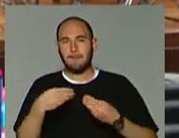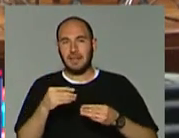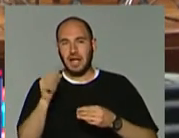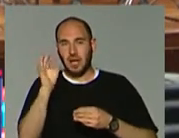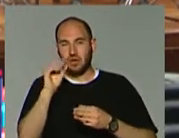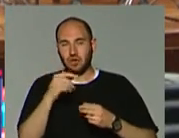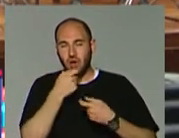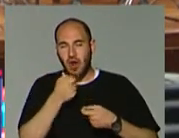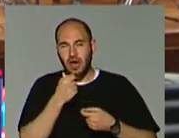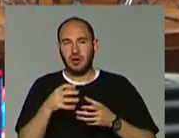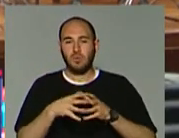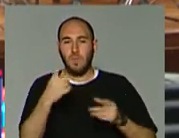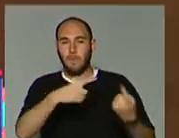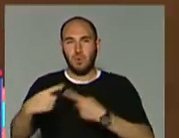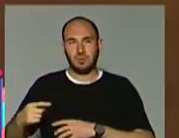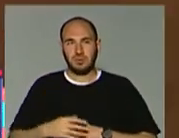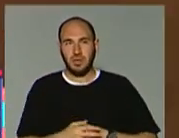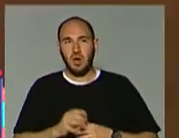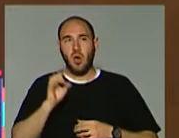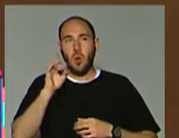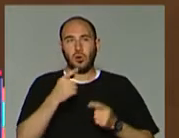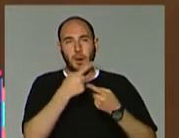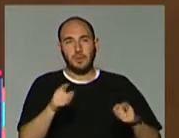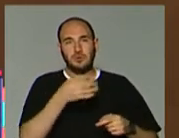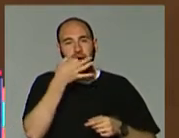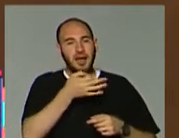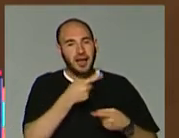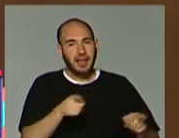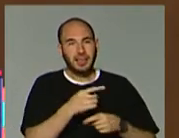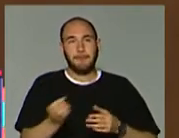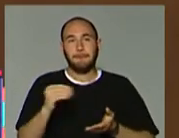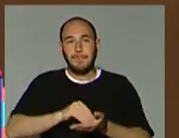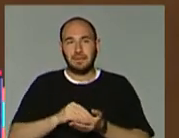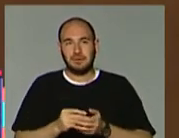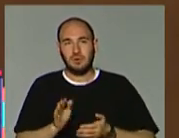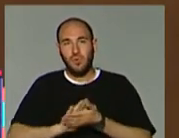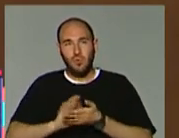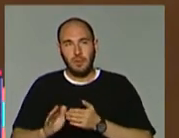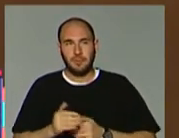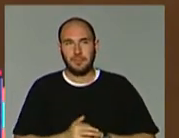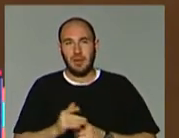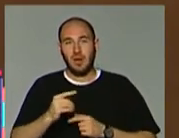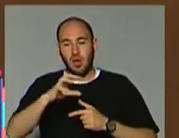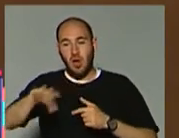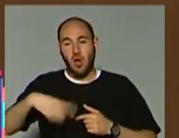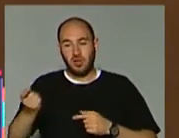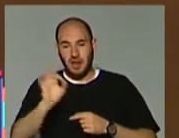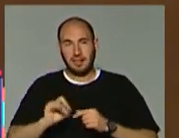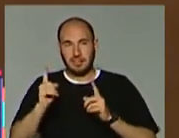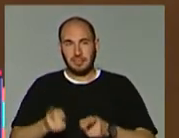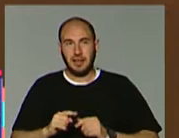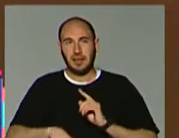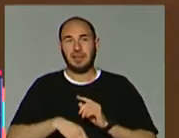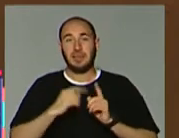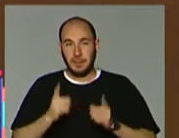es una fusión interdisciplinaria. No solamente nos quedamos con la música coral, sino que también incursionamos en algunas otras artes. Y, por